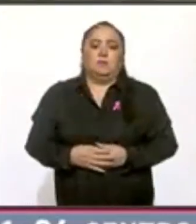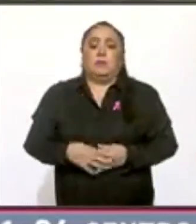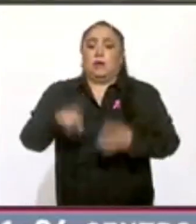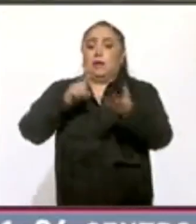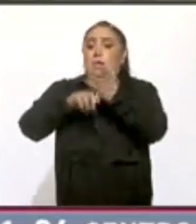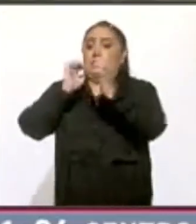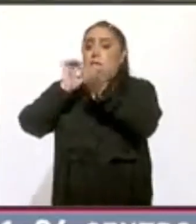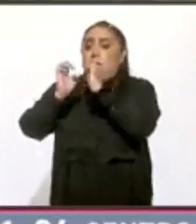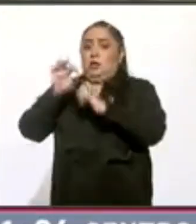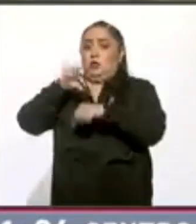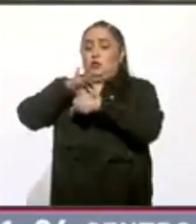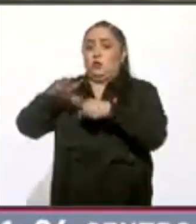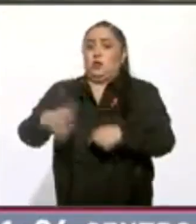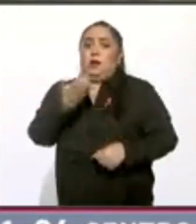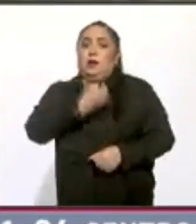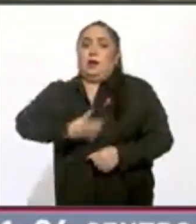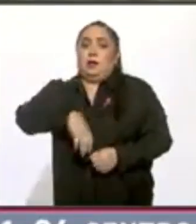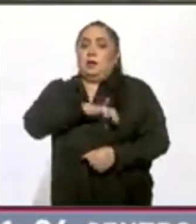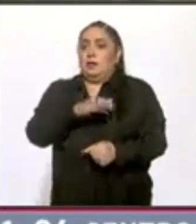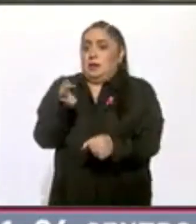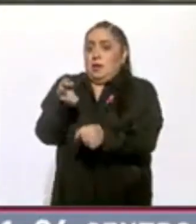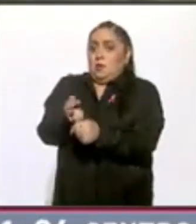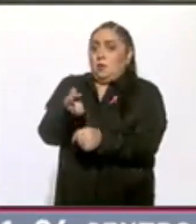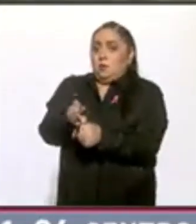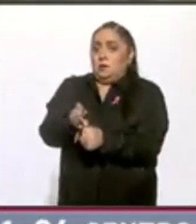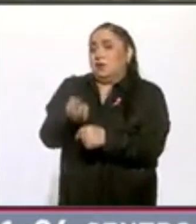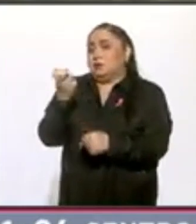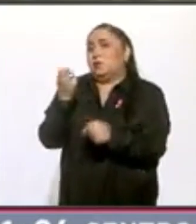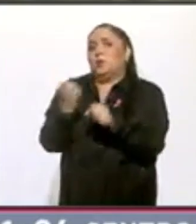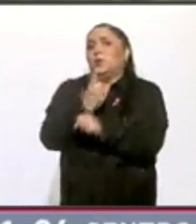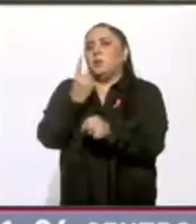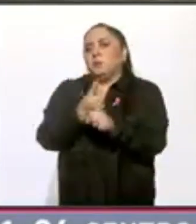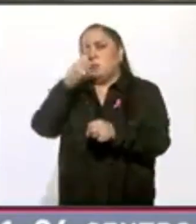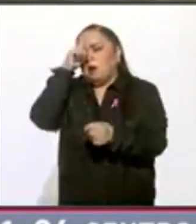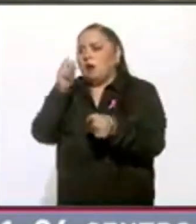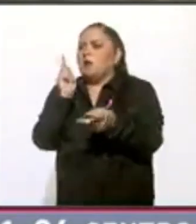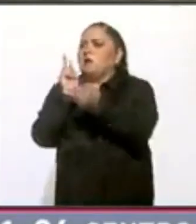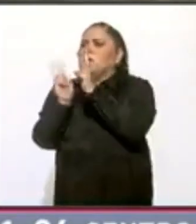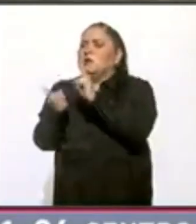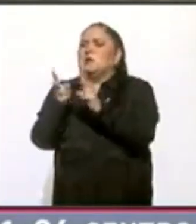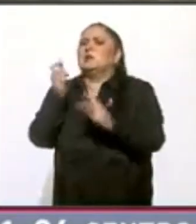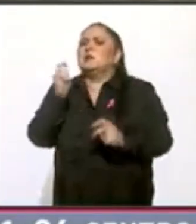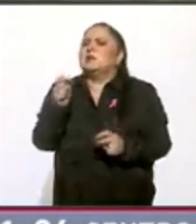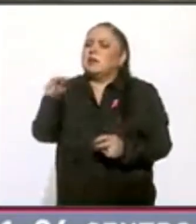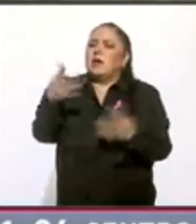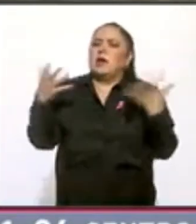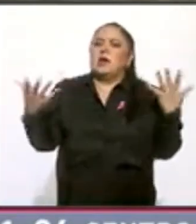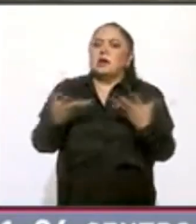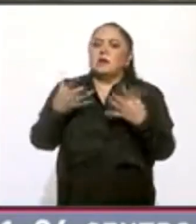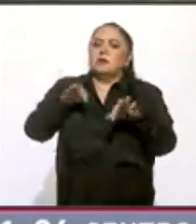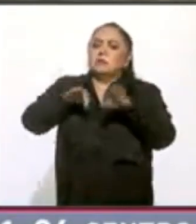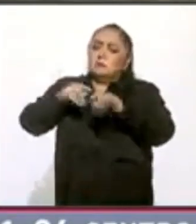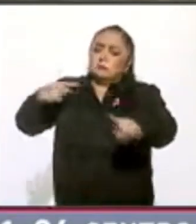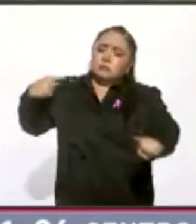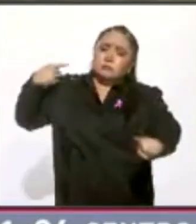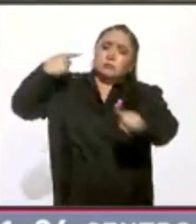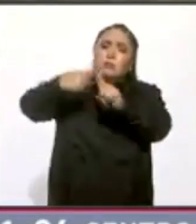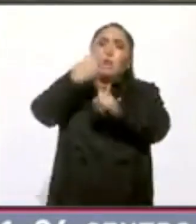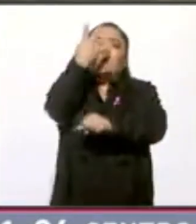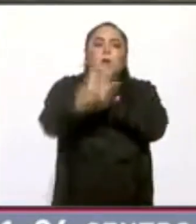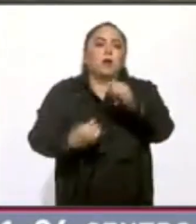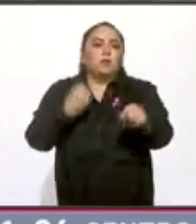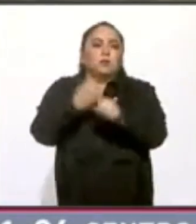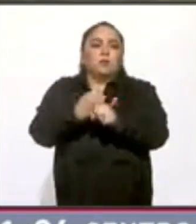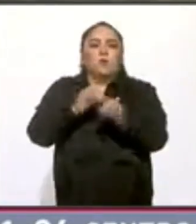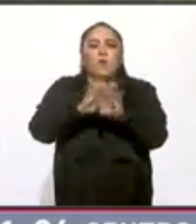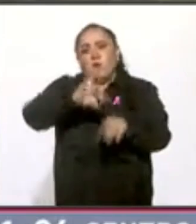Entrevistar a la doctora Claudia Sheinbaum en este momento es una oportunidad para hablar con ella de lo que ha hecho como jefa de gobierno en estos